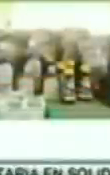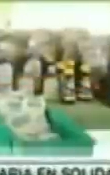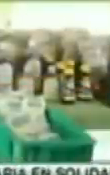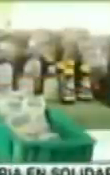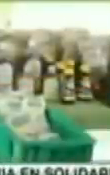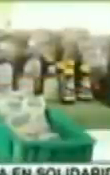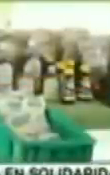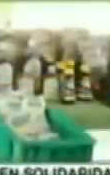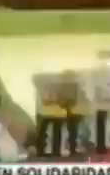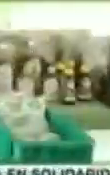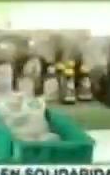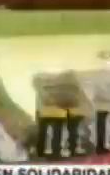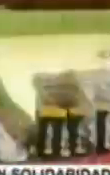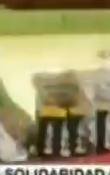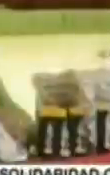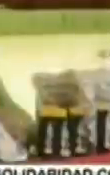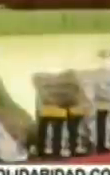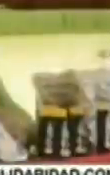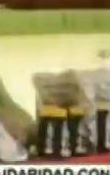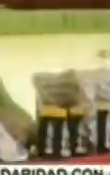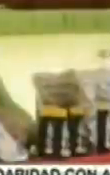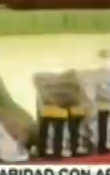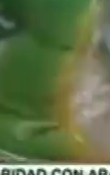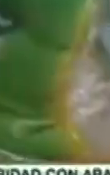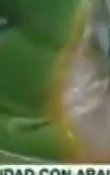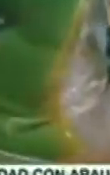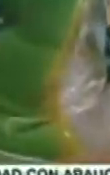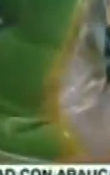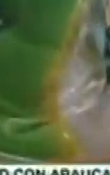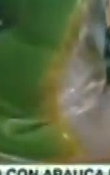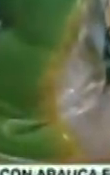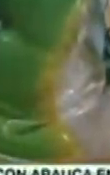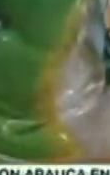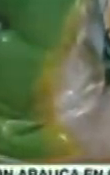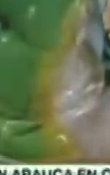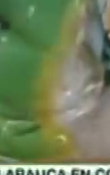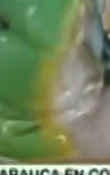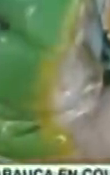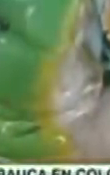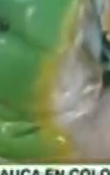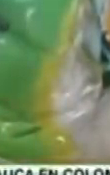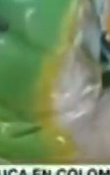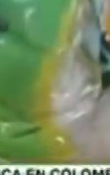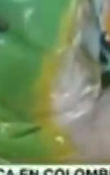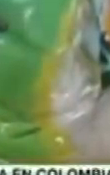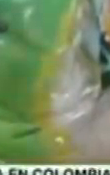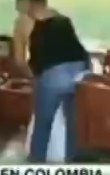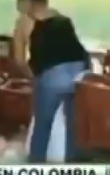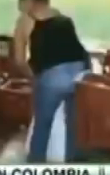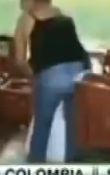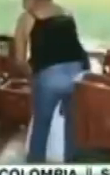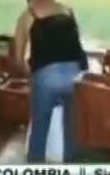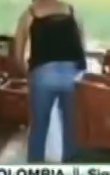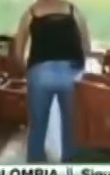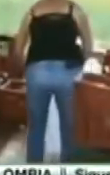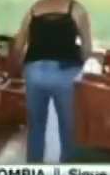El modelo contrasta con la agricultura convencional destinada a la producción de commodities de exportación.